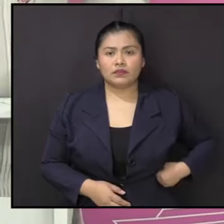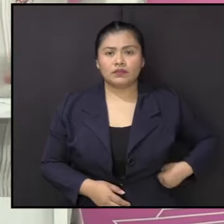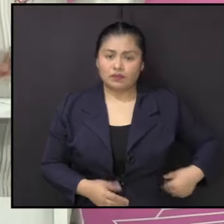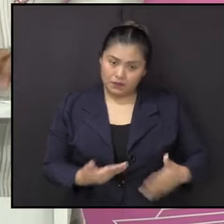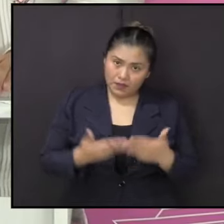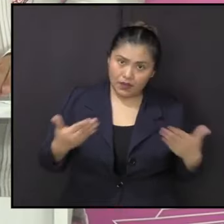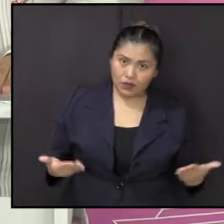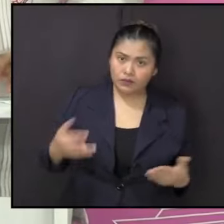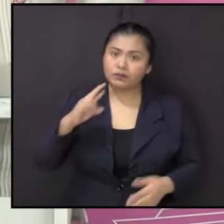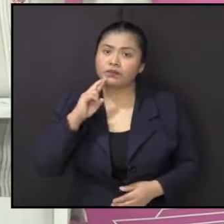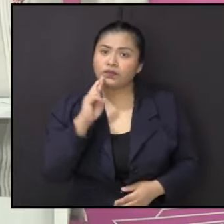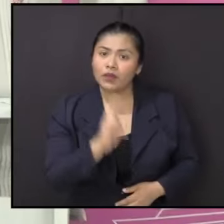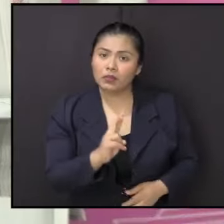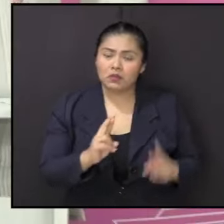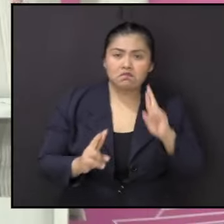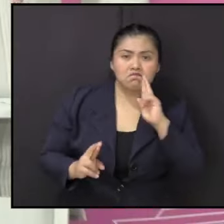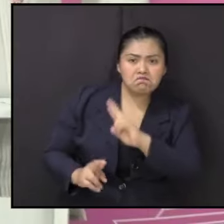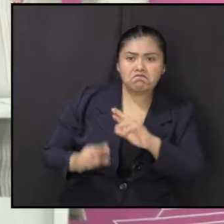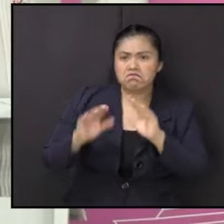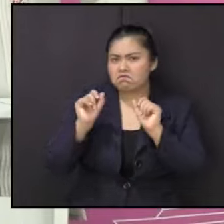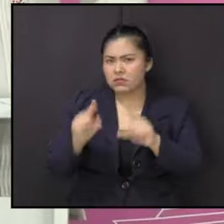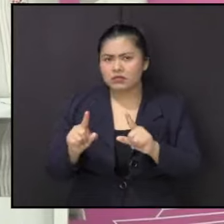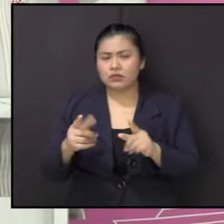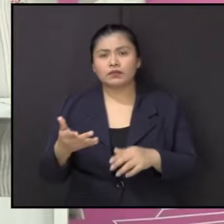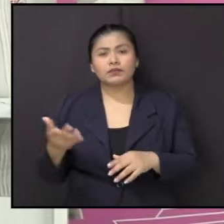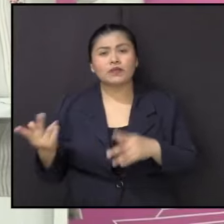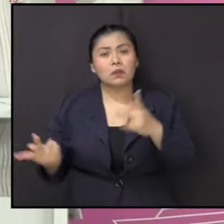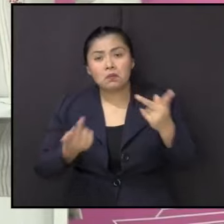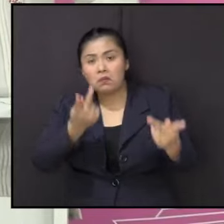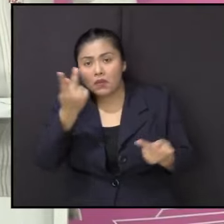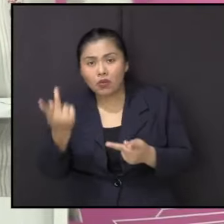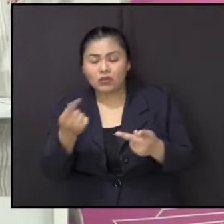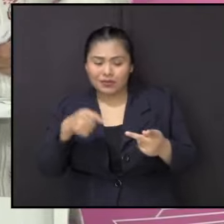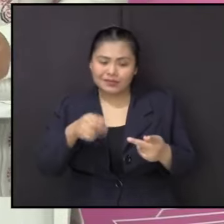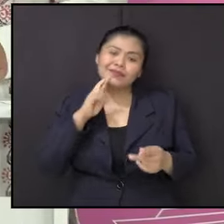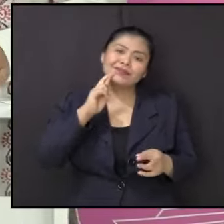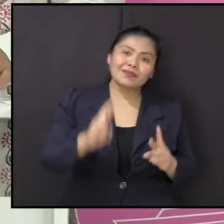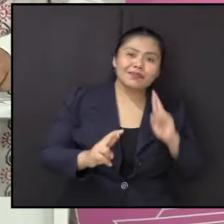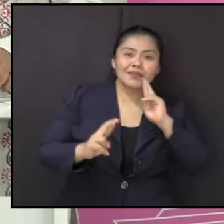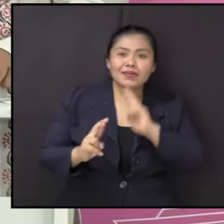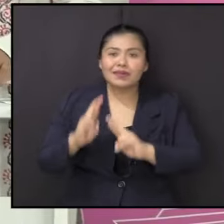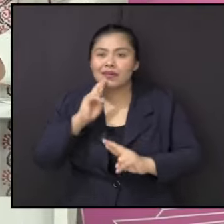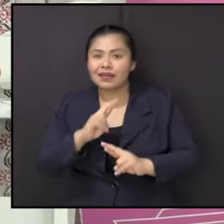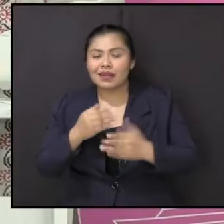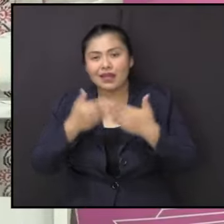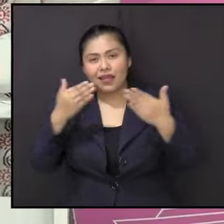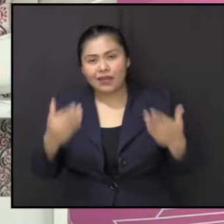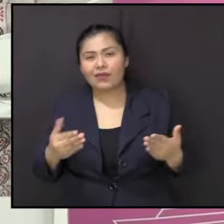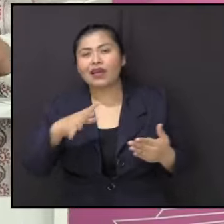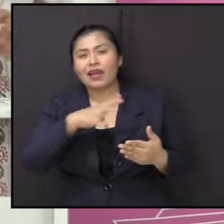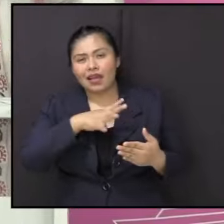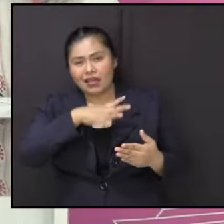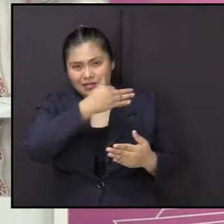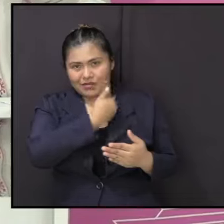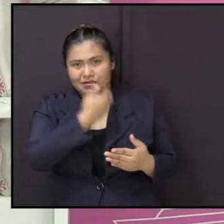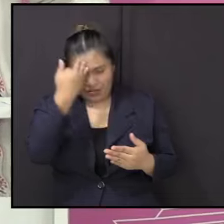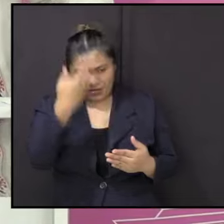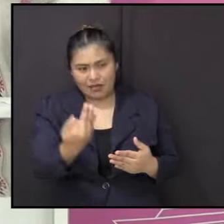contrarréplica. Continuamos precisamente con las preguntas en esta parte de seguimiento porque tienen aún las candidatas tiempo